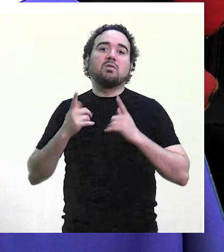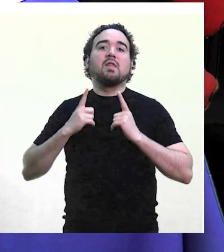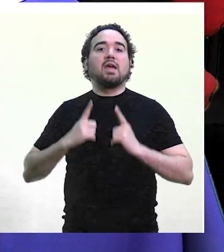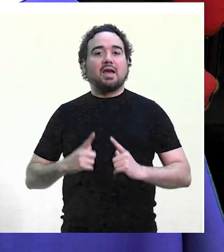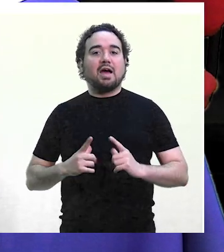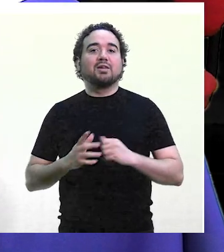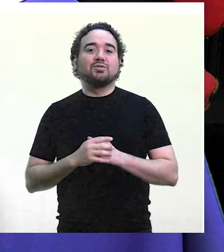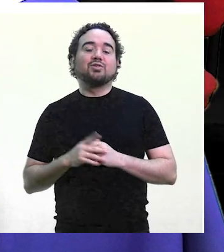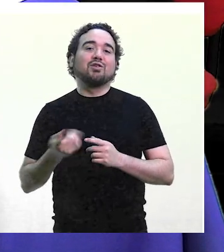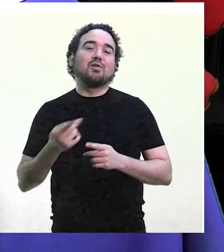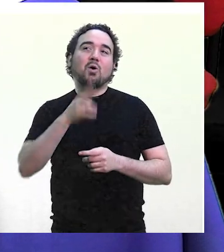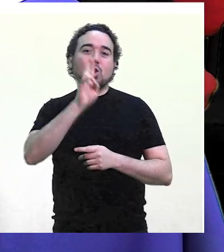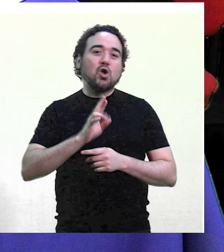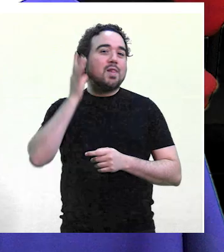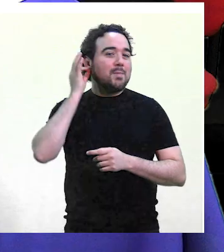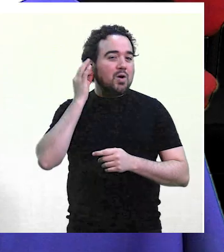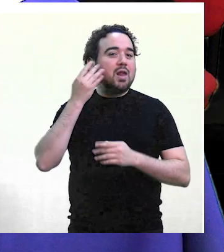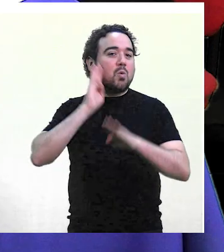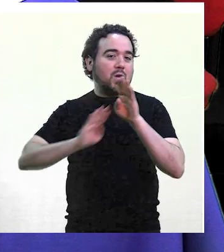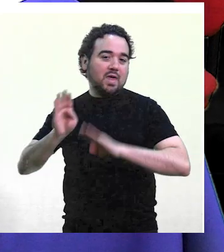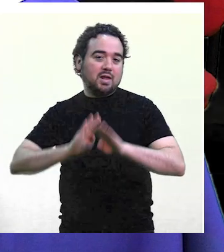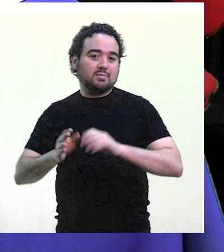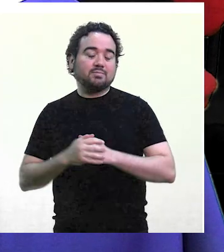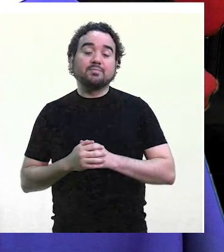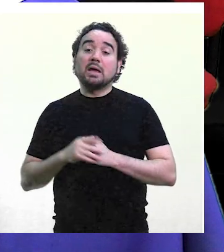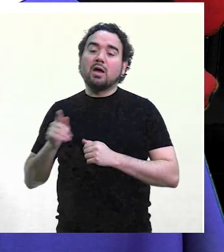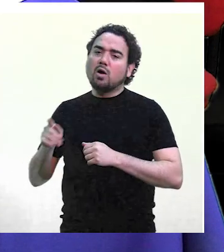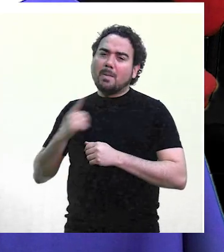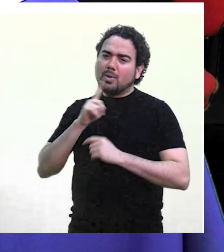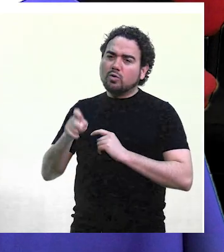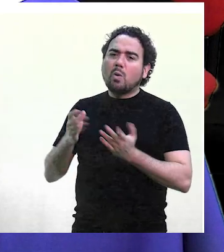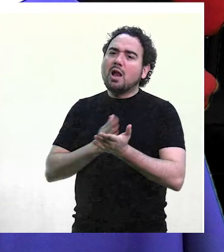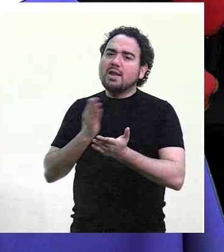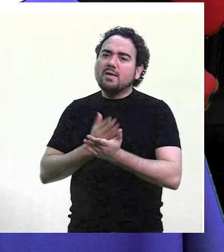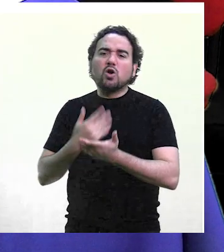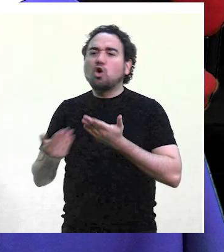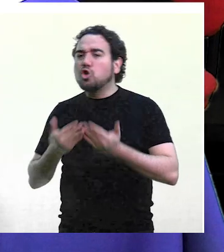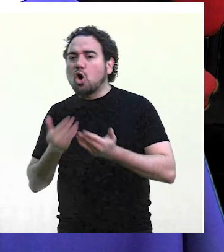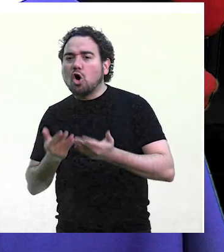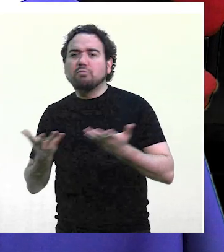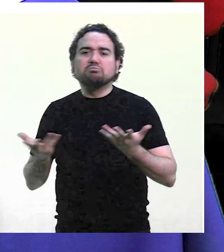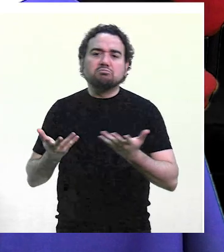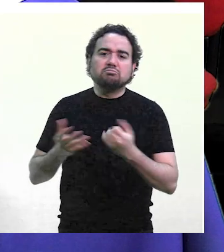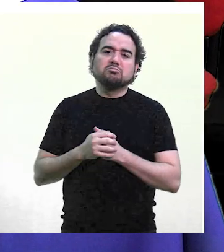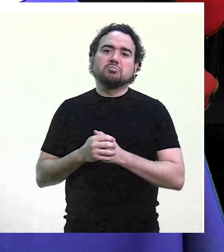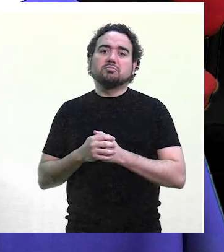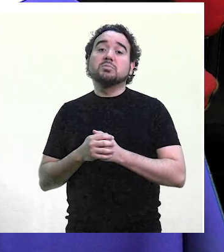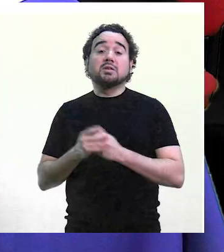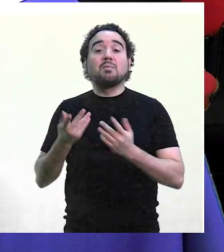Pero ahí por fin se ve descansando, me imagino. Así Son los es. típicos roles de mujeres cuidadoras. En el fondo. Sí. Noemí, ¿estos libros se pueden encontrar en